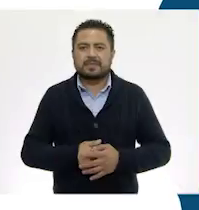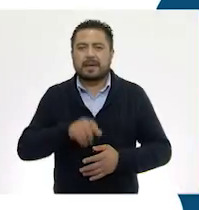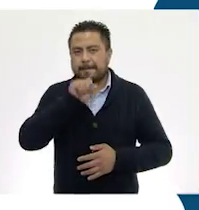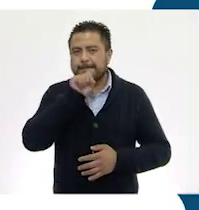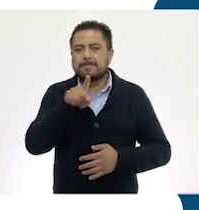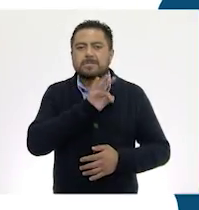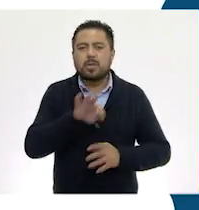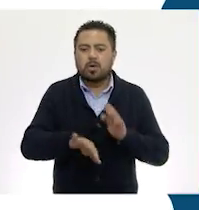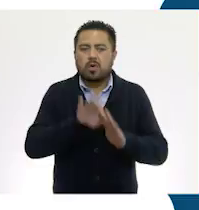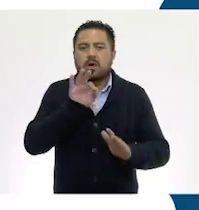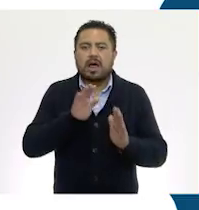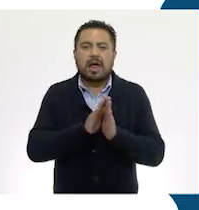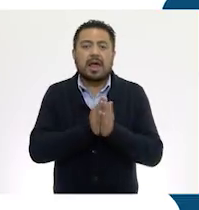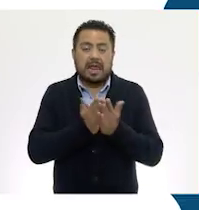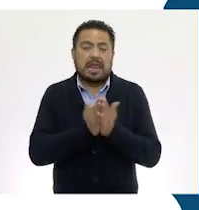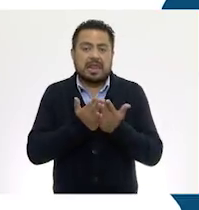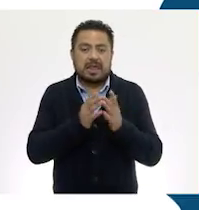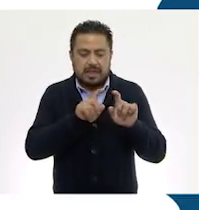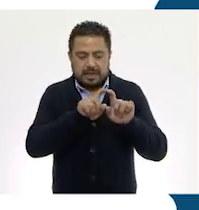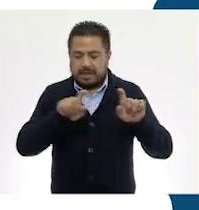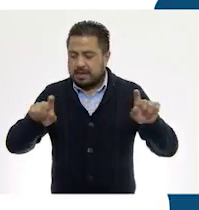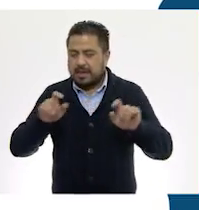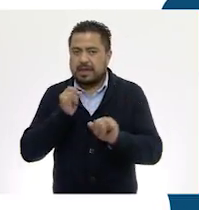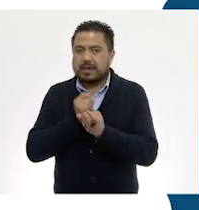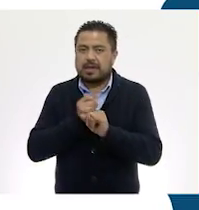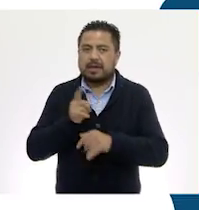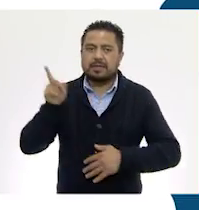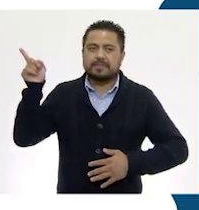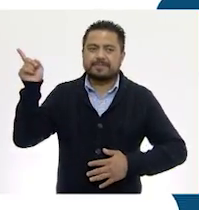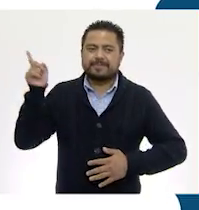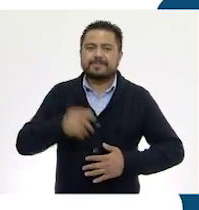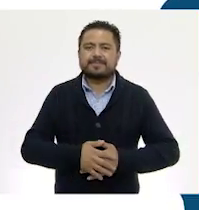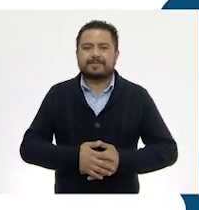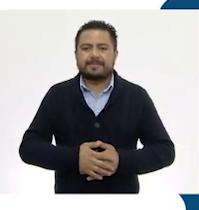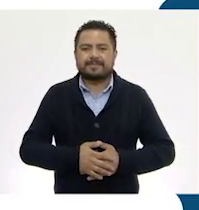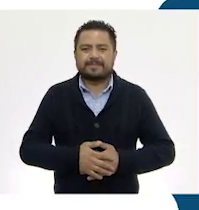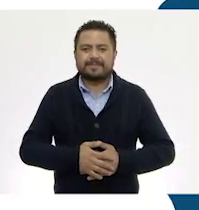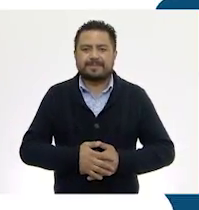También puedes encontrar los libros de texto en la página